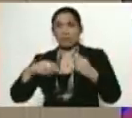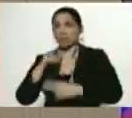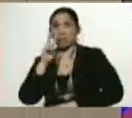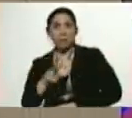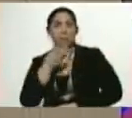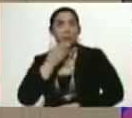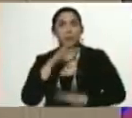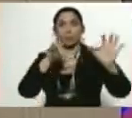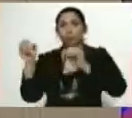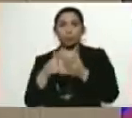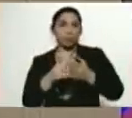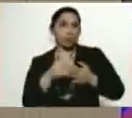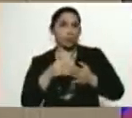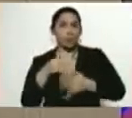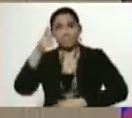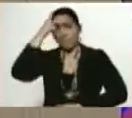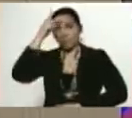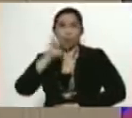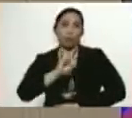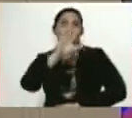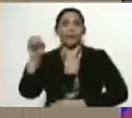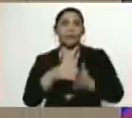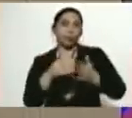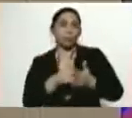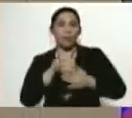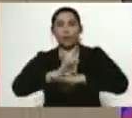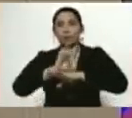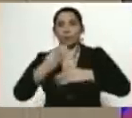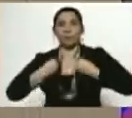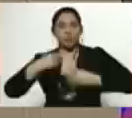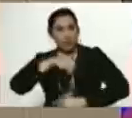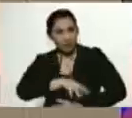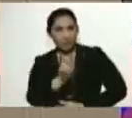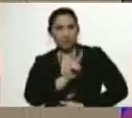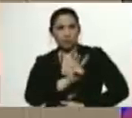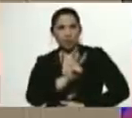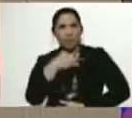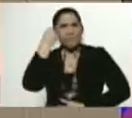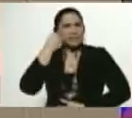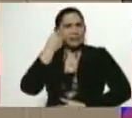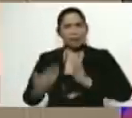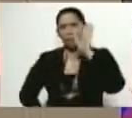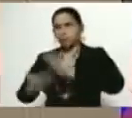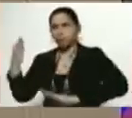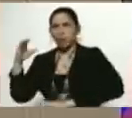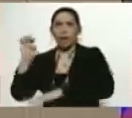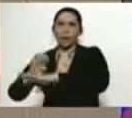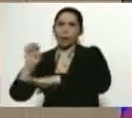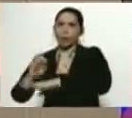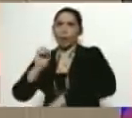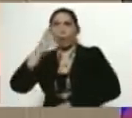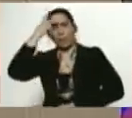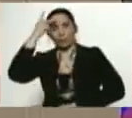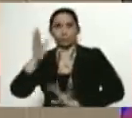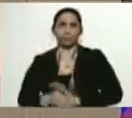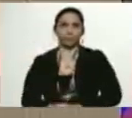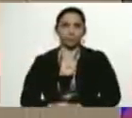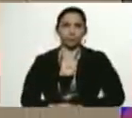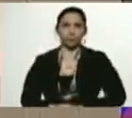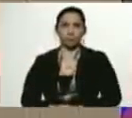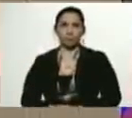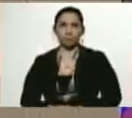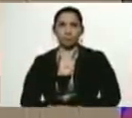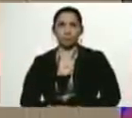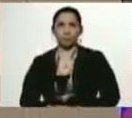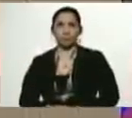que los 800.000 peruanos, los 500.000 ecuatorianos que viven en Venezuela estén pensando regresarse a Perú o